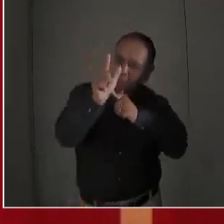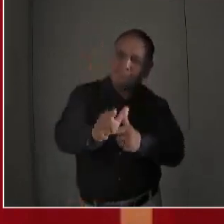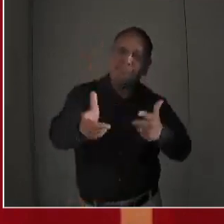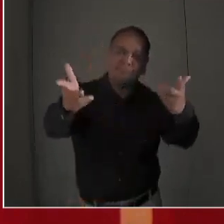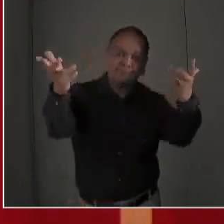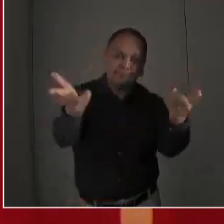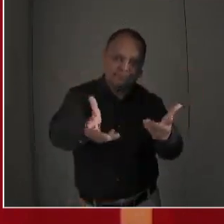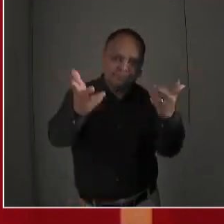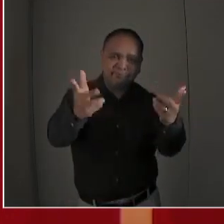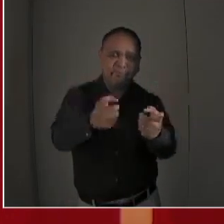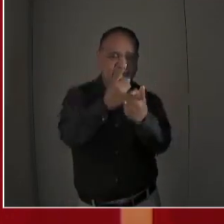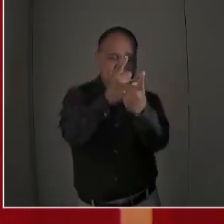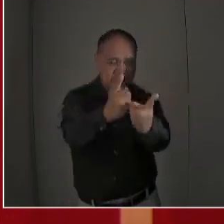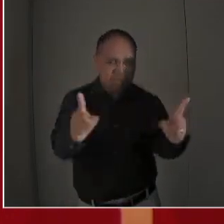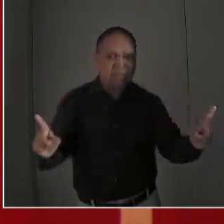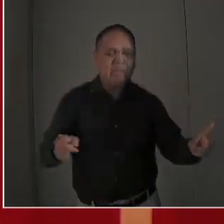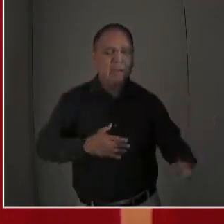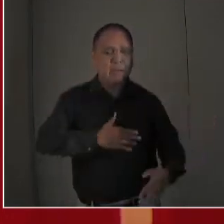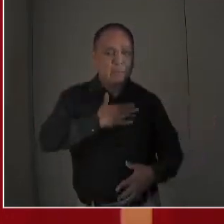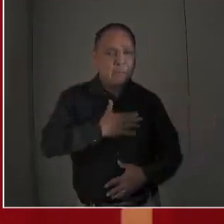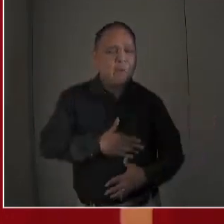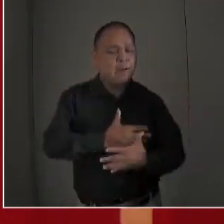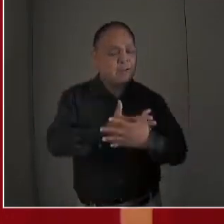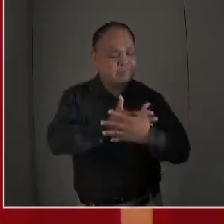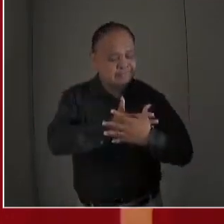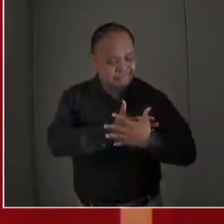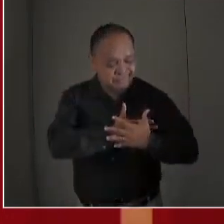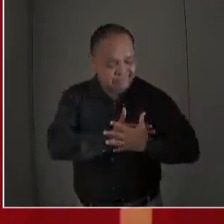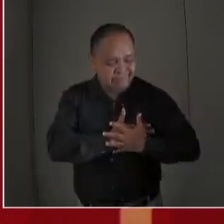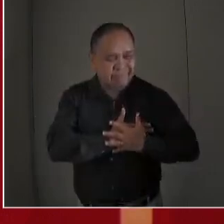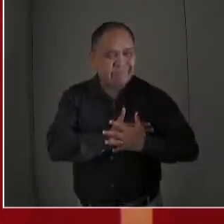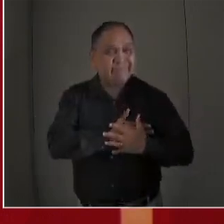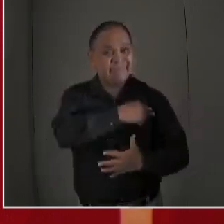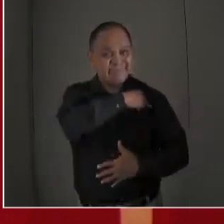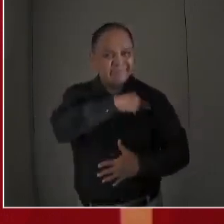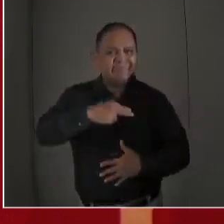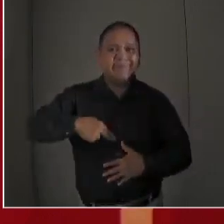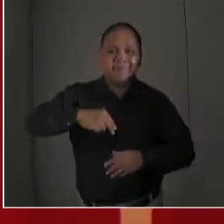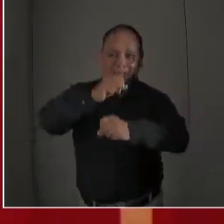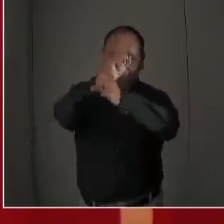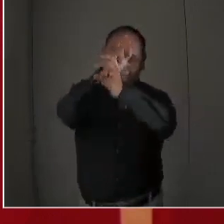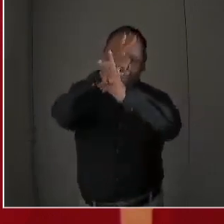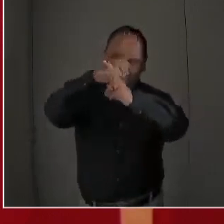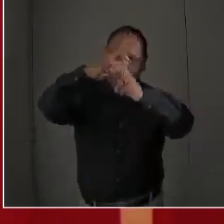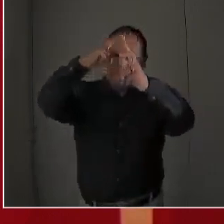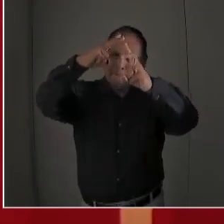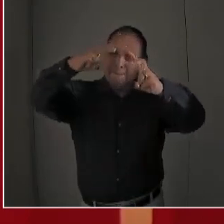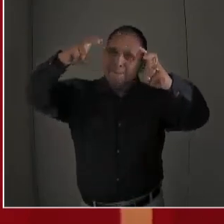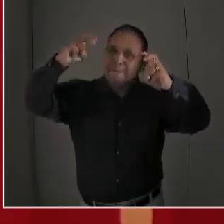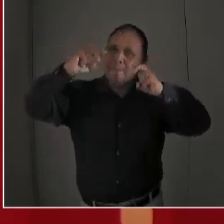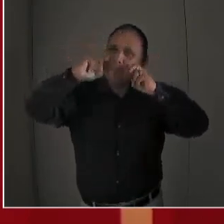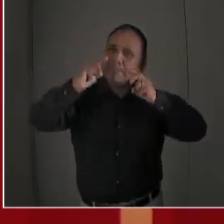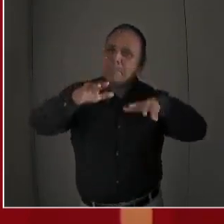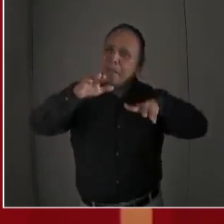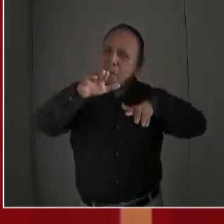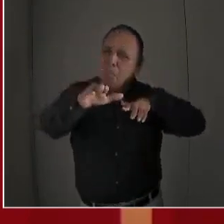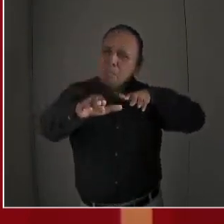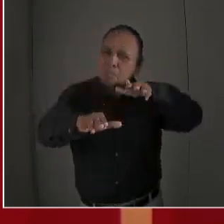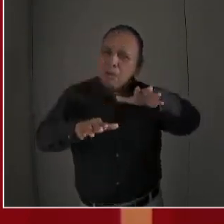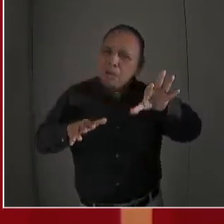democrática, justa, libre y amorosa que imaginamos cuando empezamos a caminar